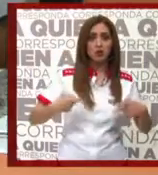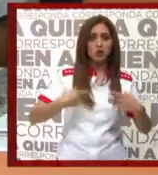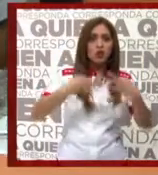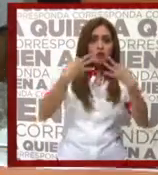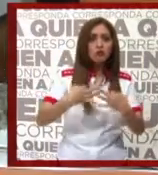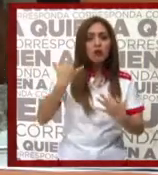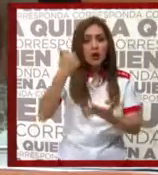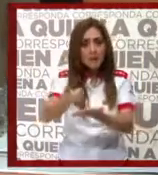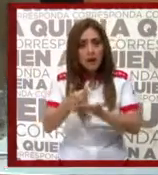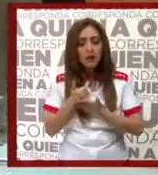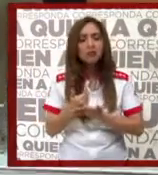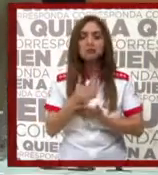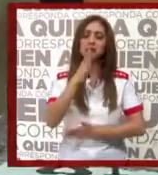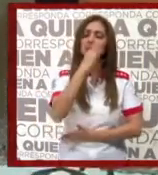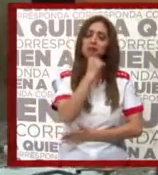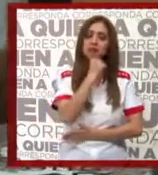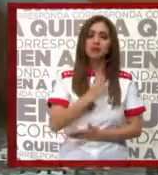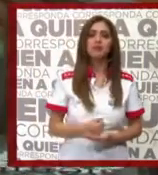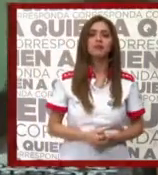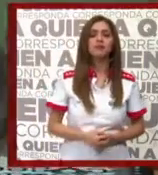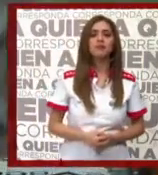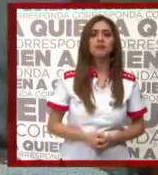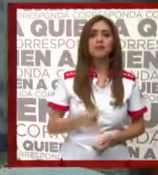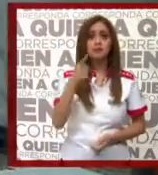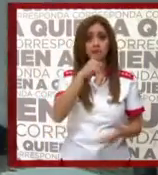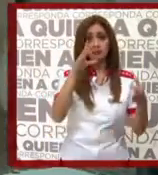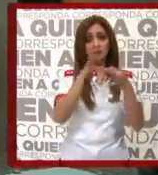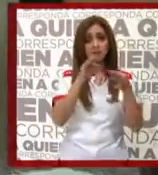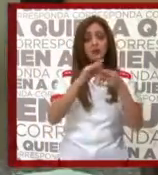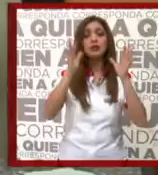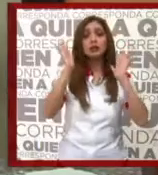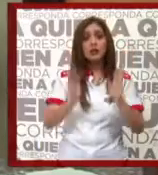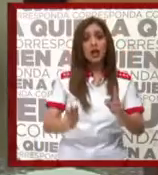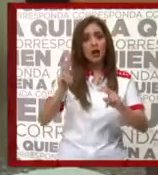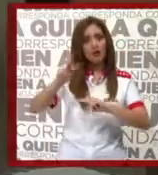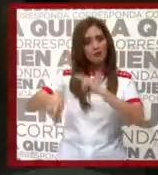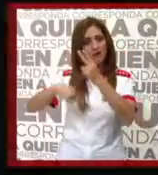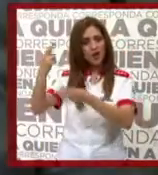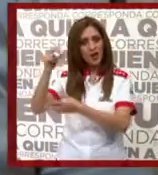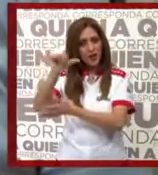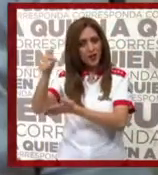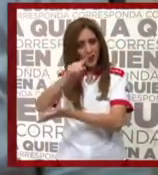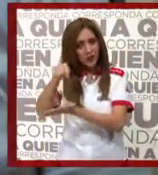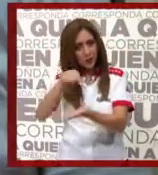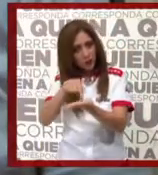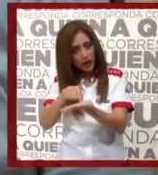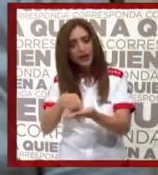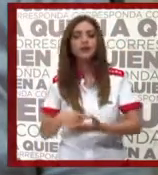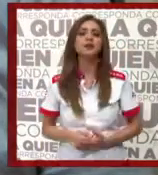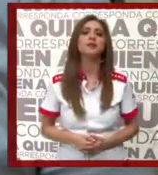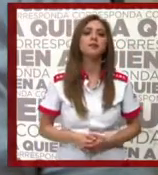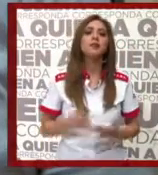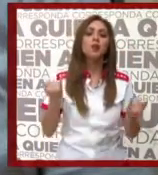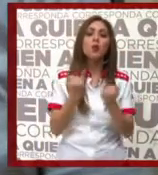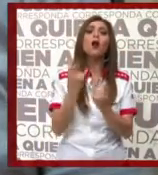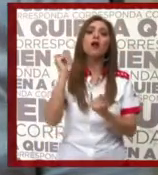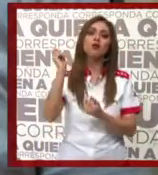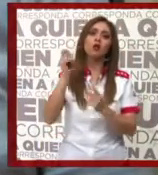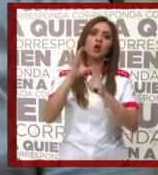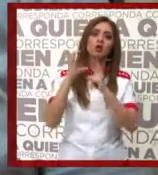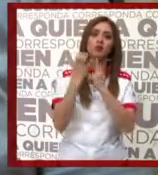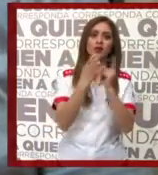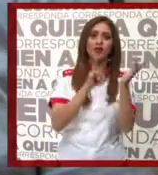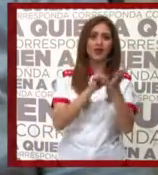dirigirse. Incluso, ante la necesidad, comenta que ha recurrido a otras instancias. Fui a Derechos Humanos, pues para ver si